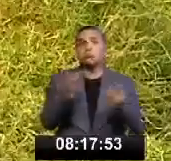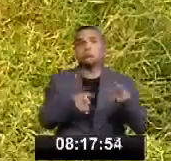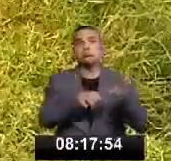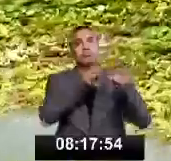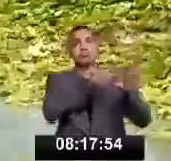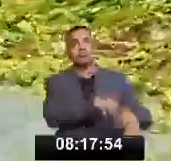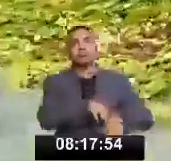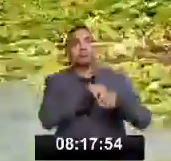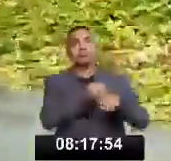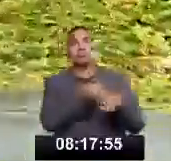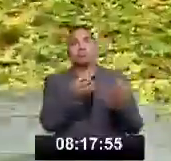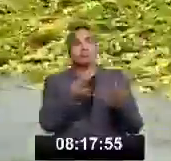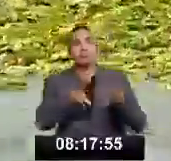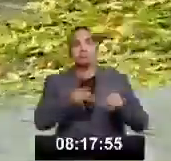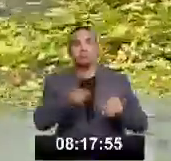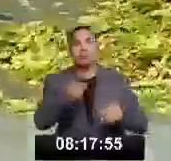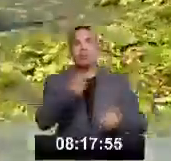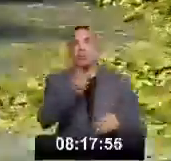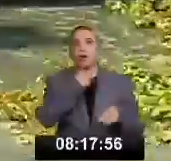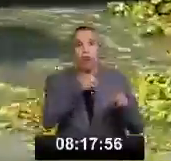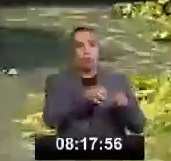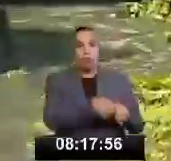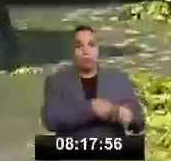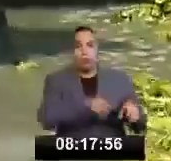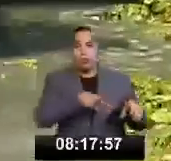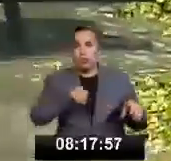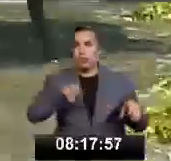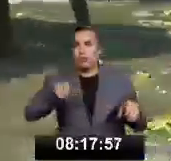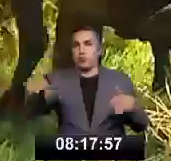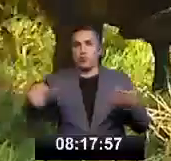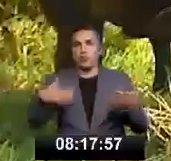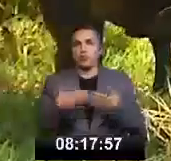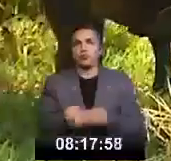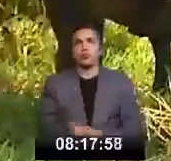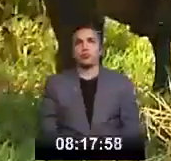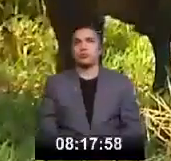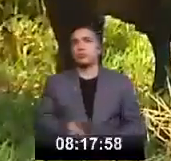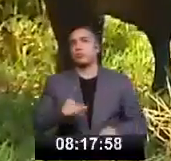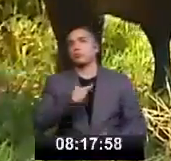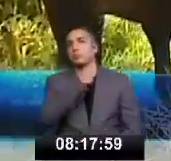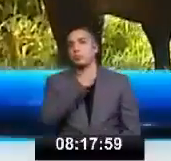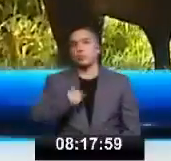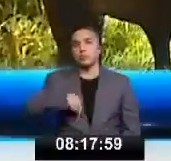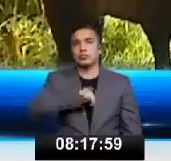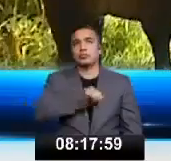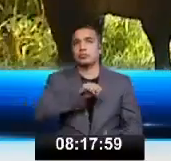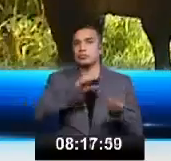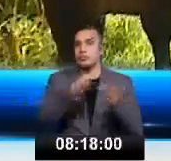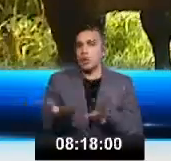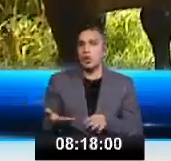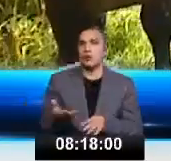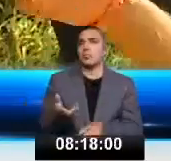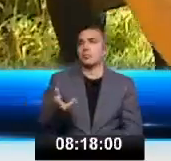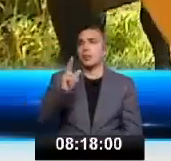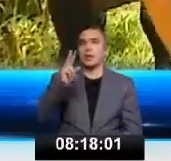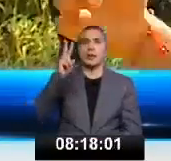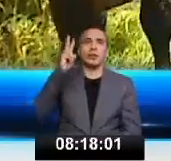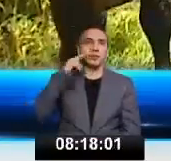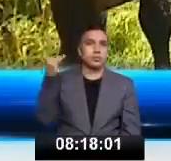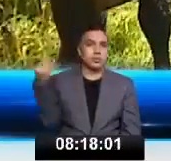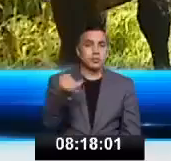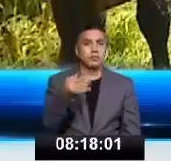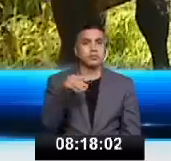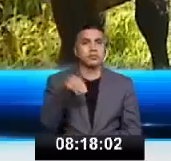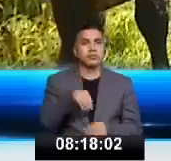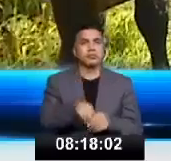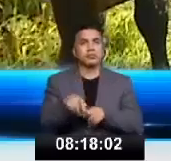agricultores. Se roban bombas, nos asaltan. Matan. Quieren violar.